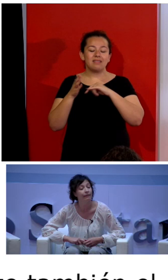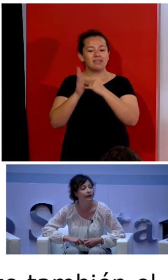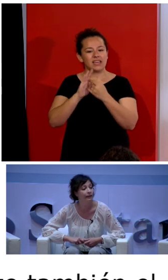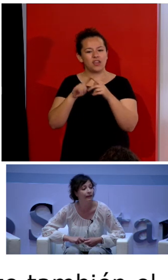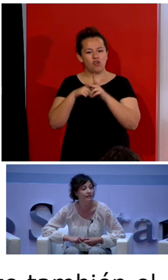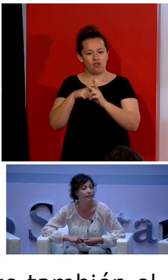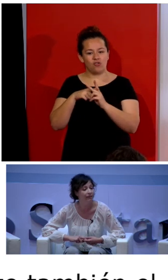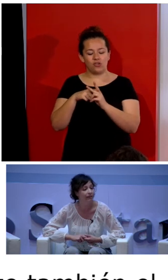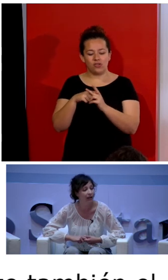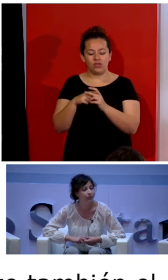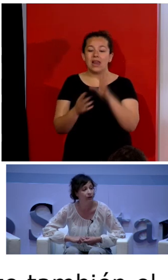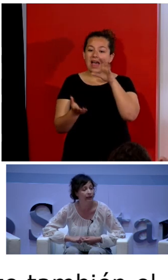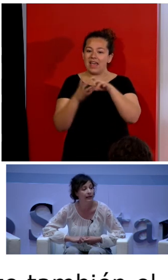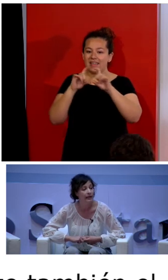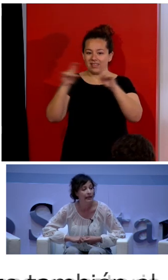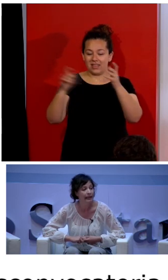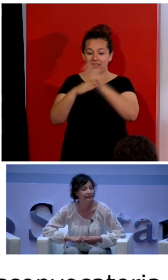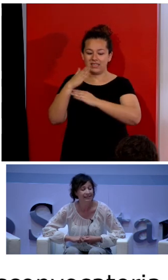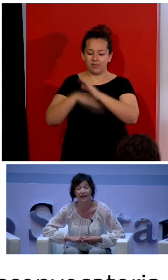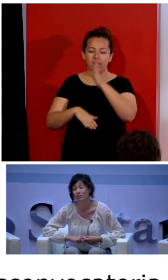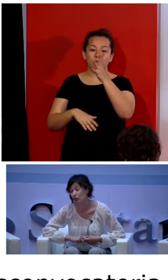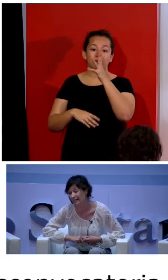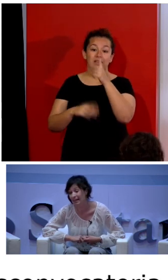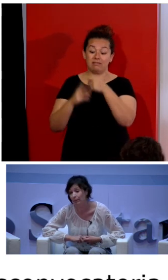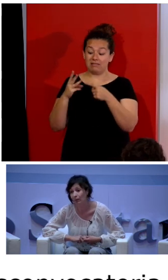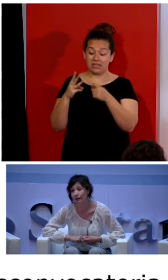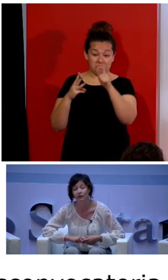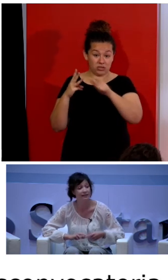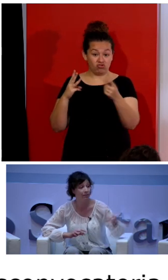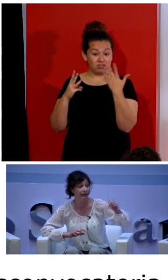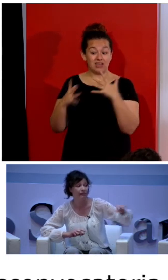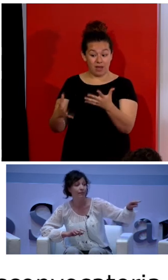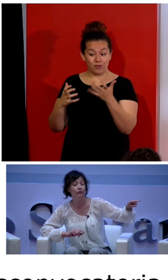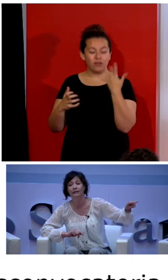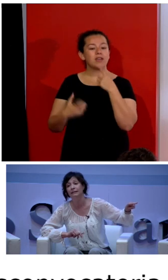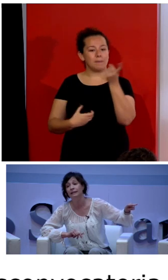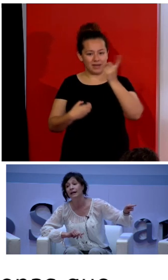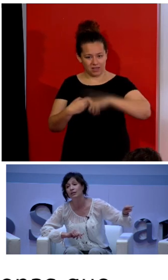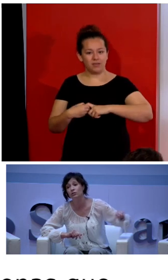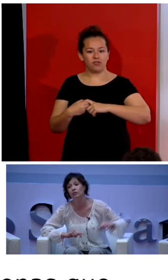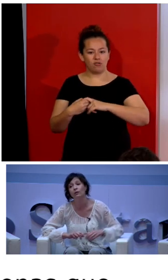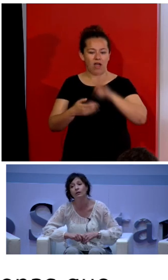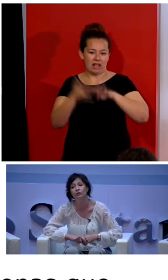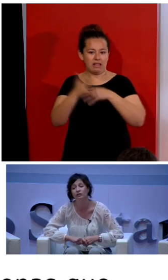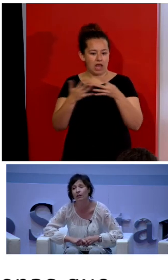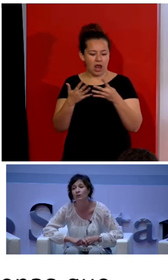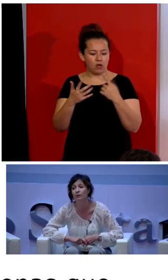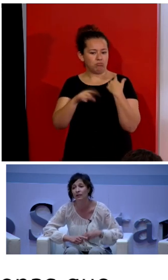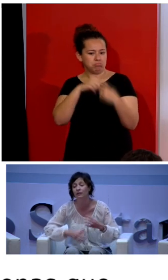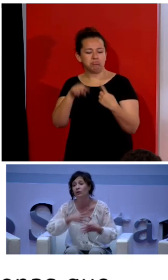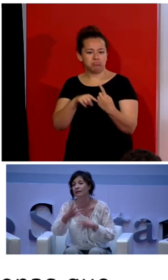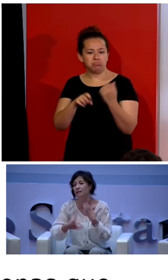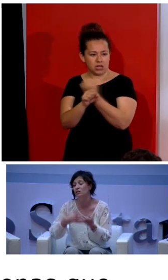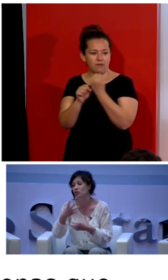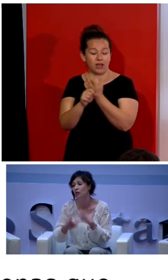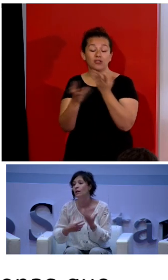entidad de discapacidad, porque 3 de las personas que aprobaron ya estaban participando en itinerarios, ¿de acuerdo? Entonces era muy importante